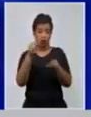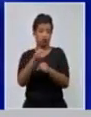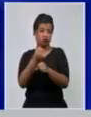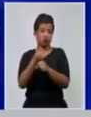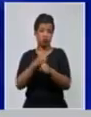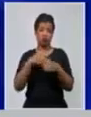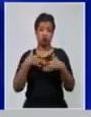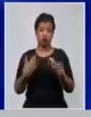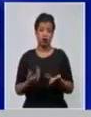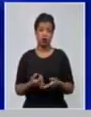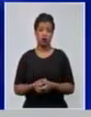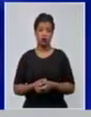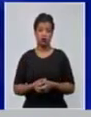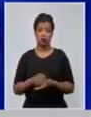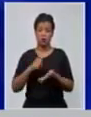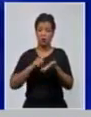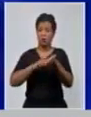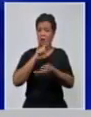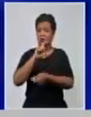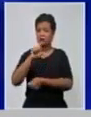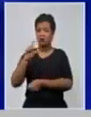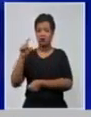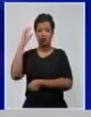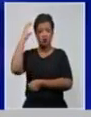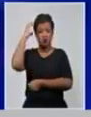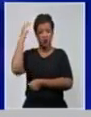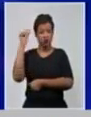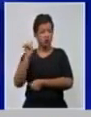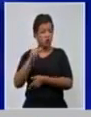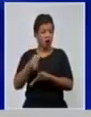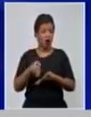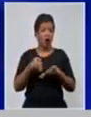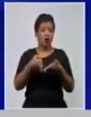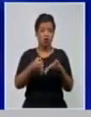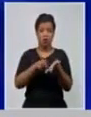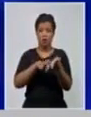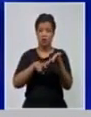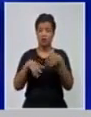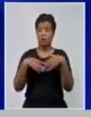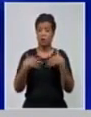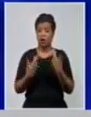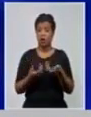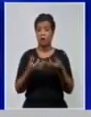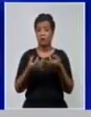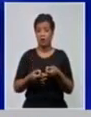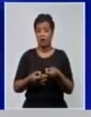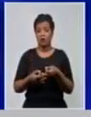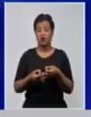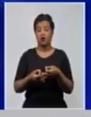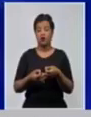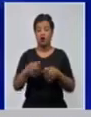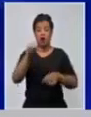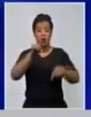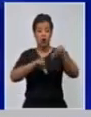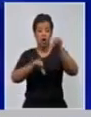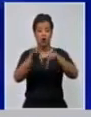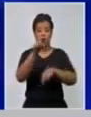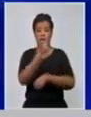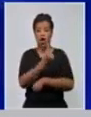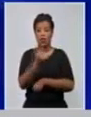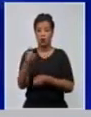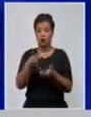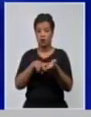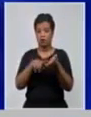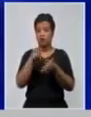con una conducción del partido, del gobierno, interviniendo en los territorios para tener un laboratorio en cada uno de los territorios. Usted llegó a